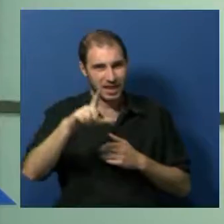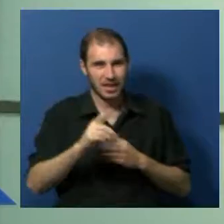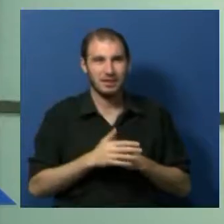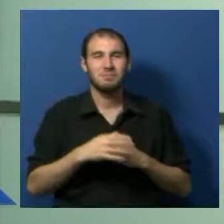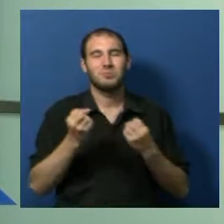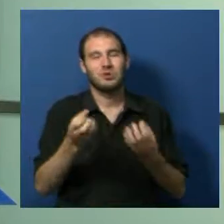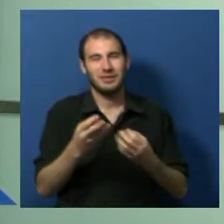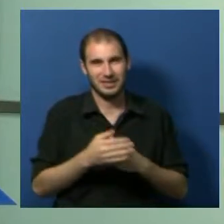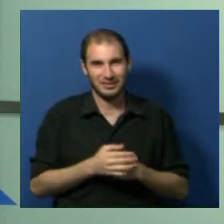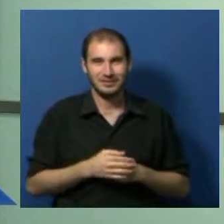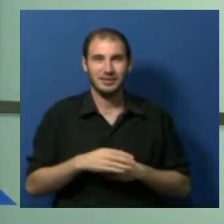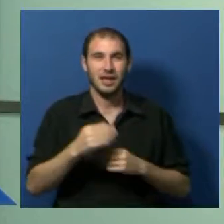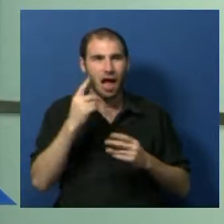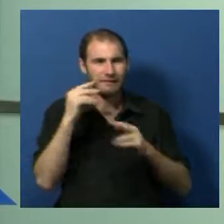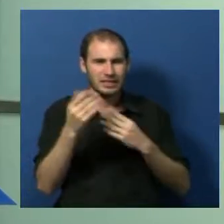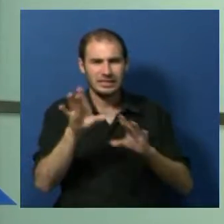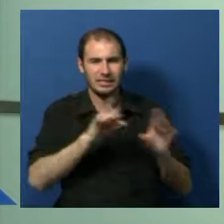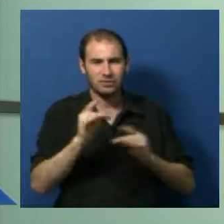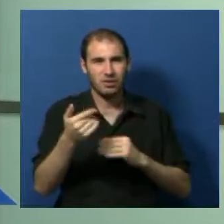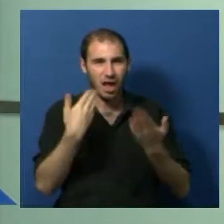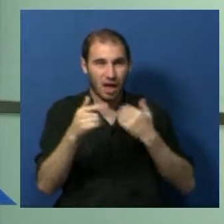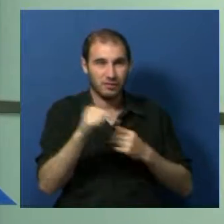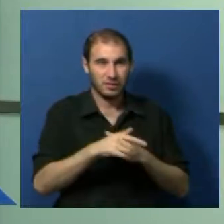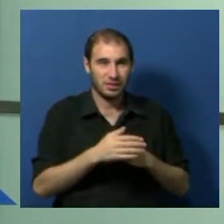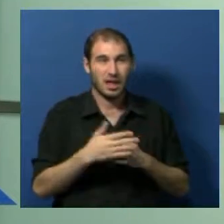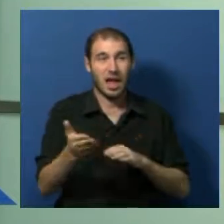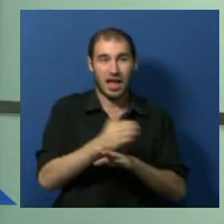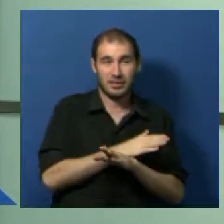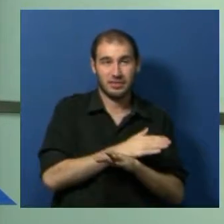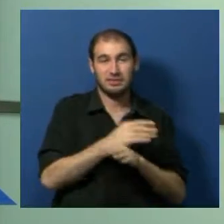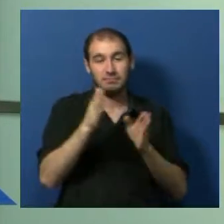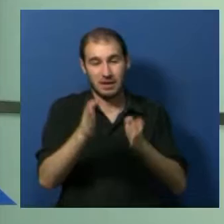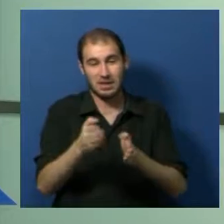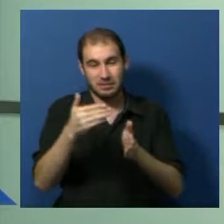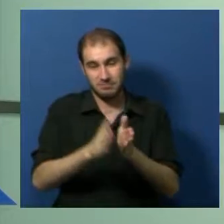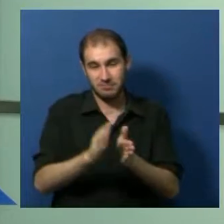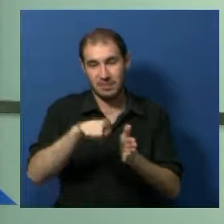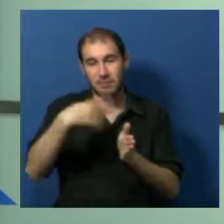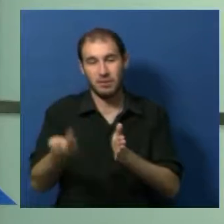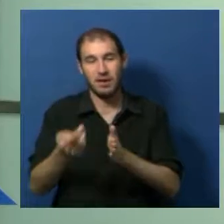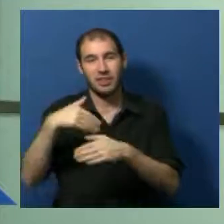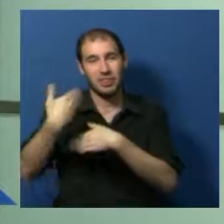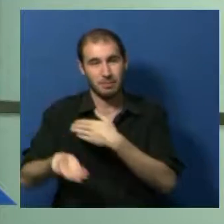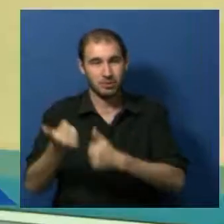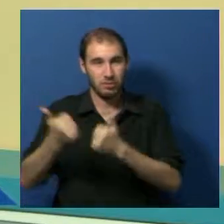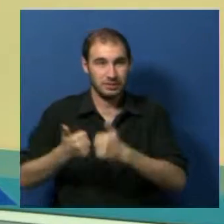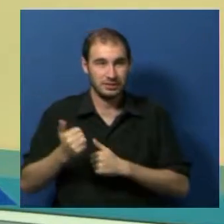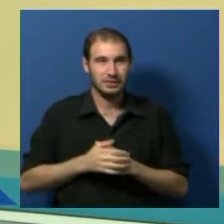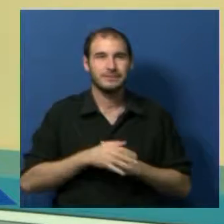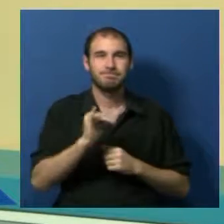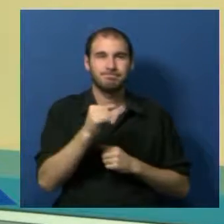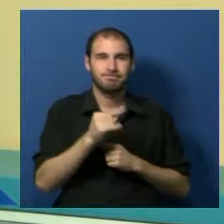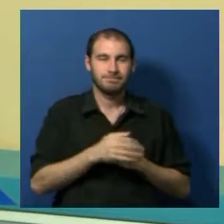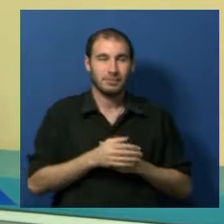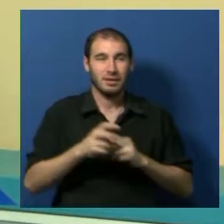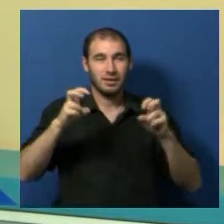Qué bien, impresionante. Analizando la selección, va a estar con usted en la previa, en el entretiempo y también un análisis post-partido, ¿no? Exactamente,